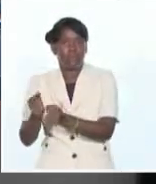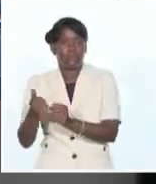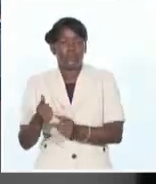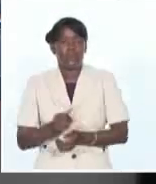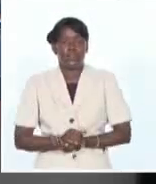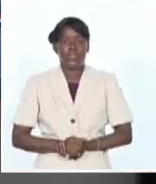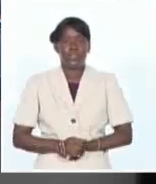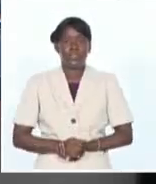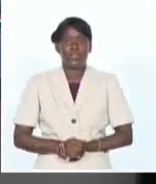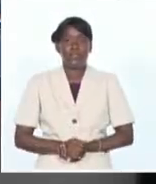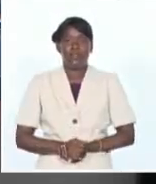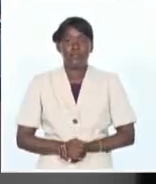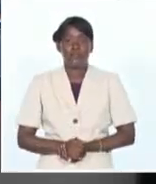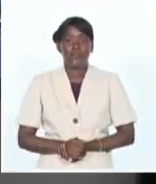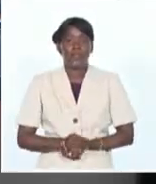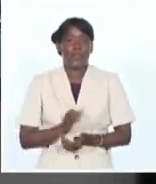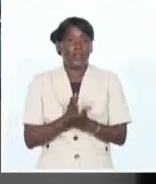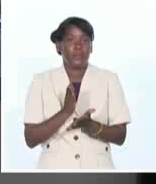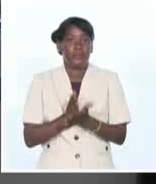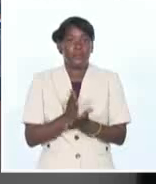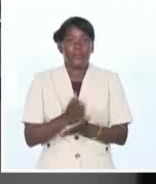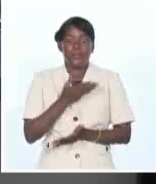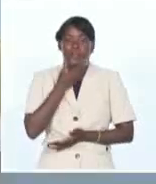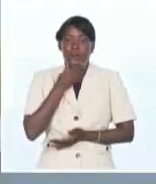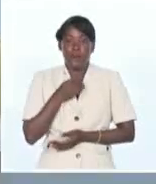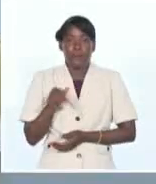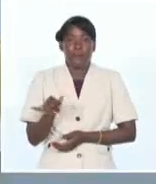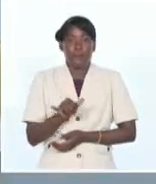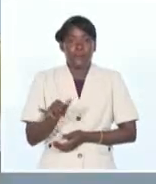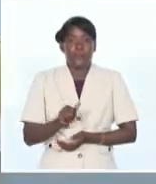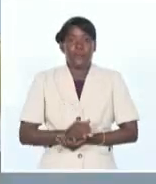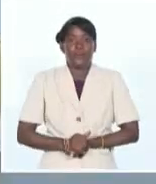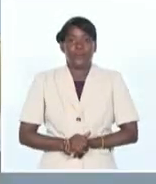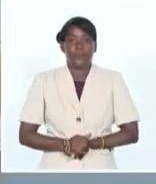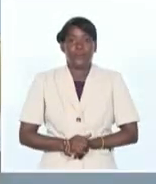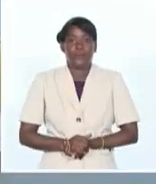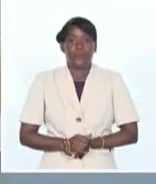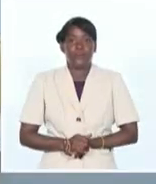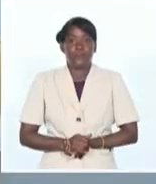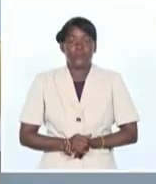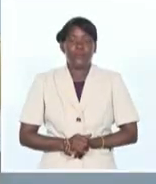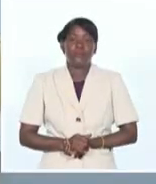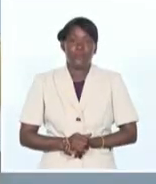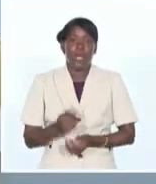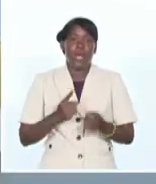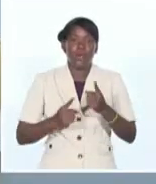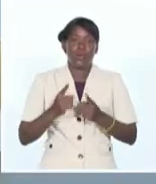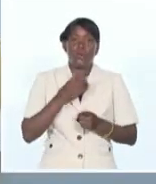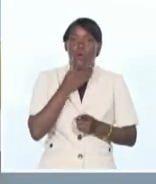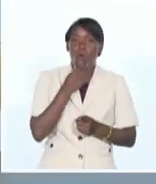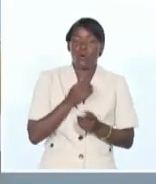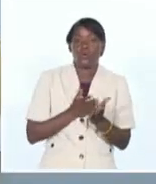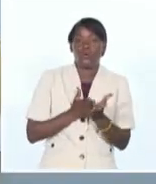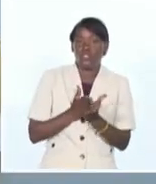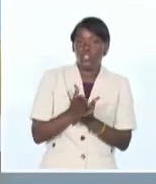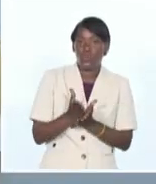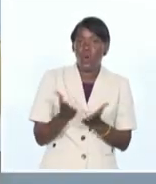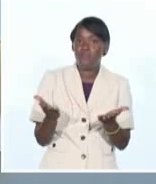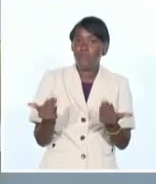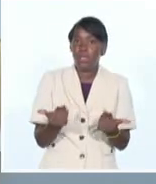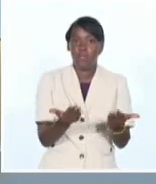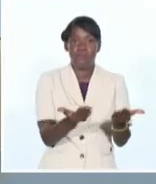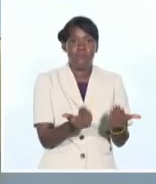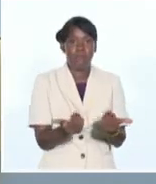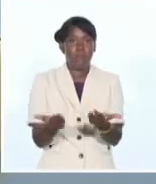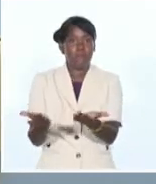También jóvenes de la HS se han incrementado y se han, en nuestro claustro se han incorporado, continúan incorporándose. Esto